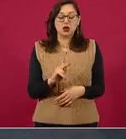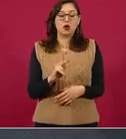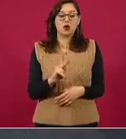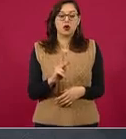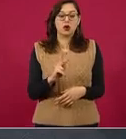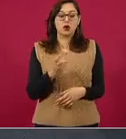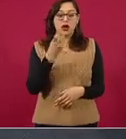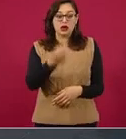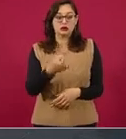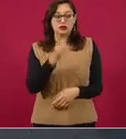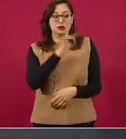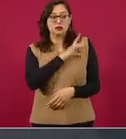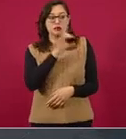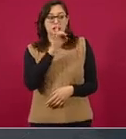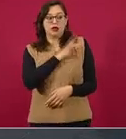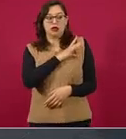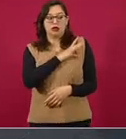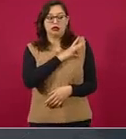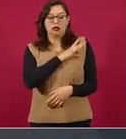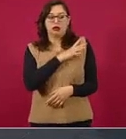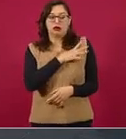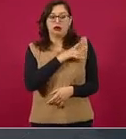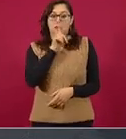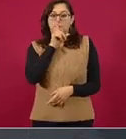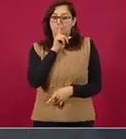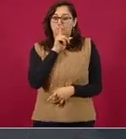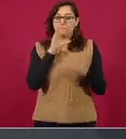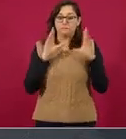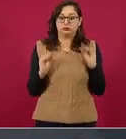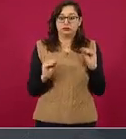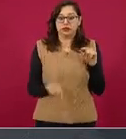terreno. A ver, ya,